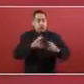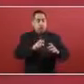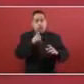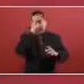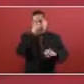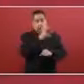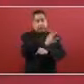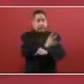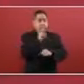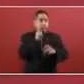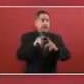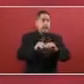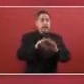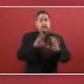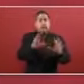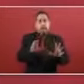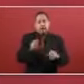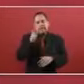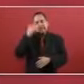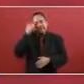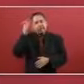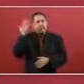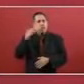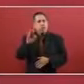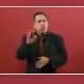organismo en el tiempo de Fox?